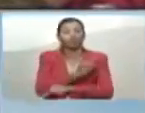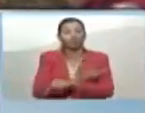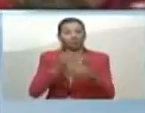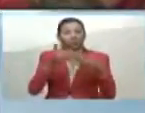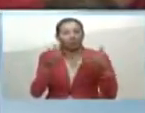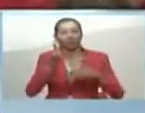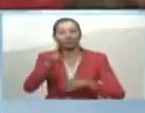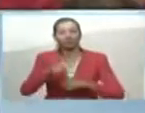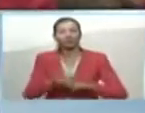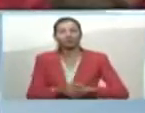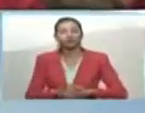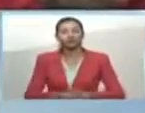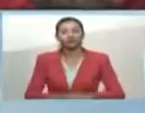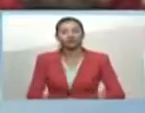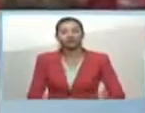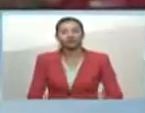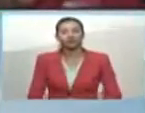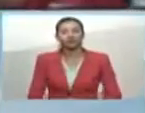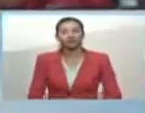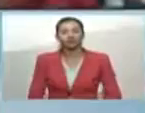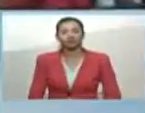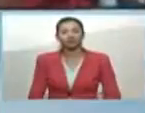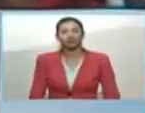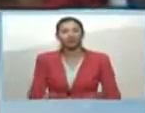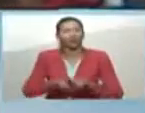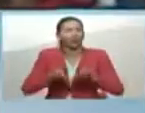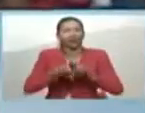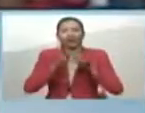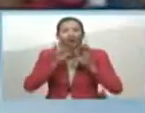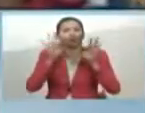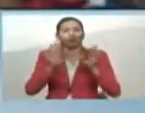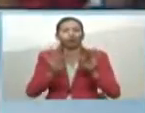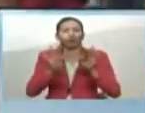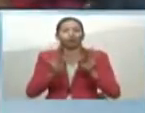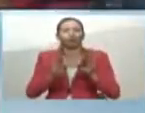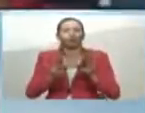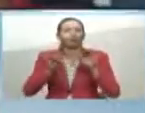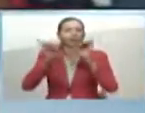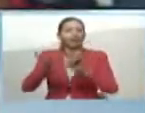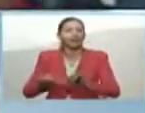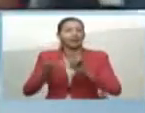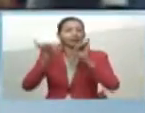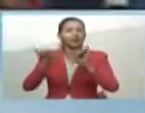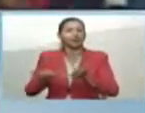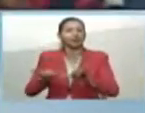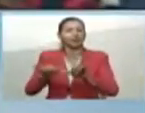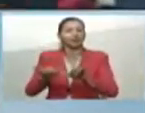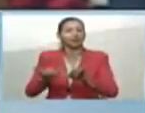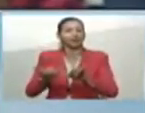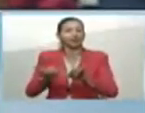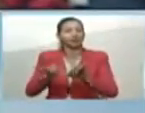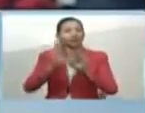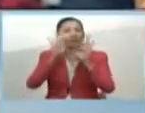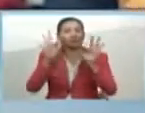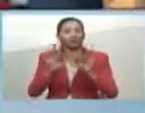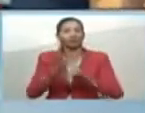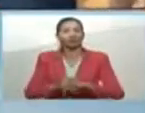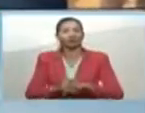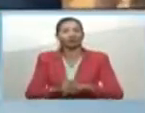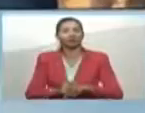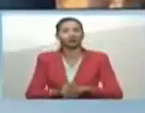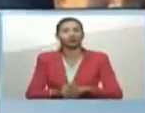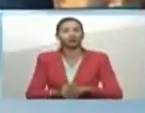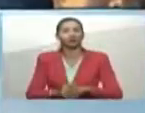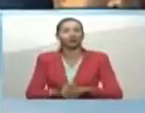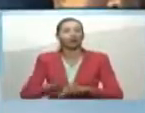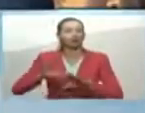que reproduce el modelo hegemónico patriarcal. Vamos, que se caigan las estructuras